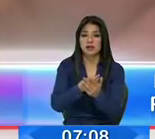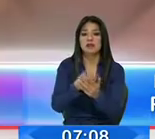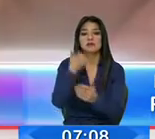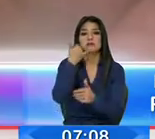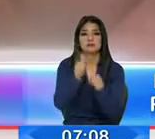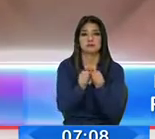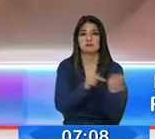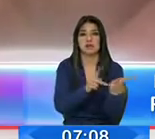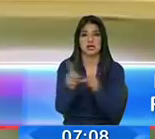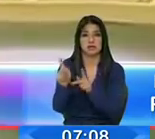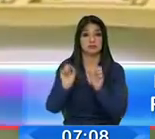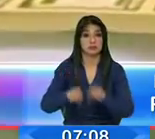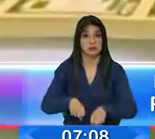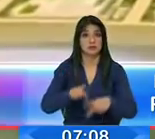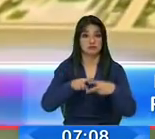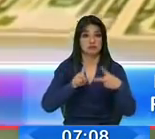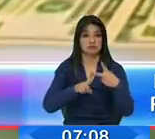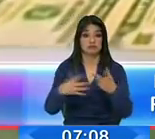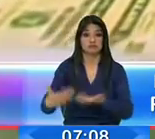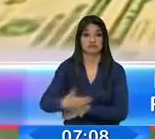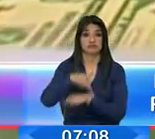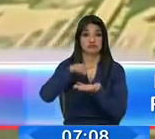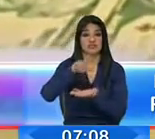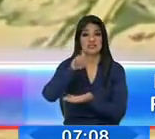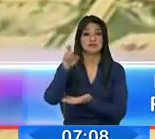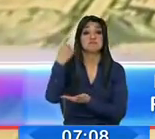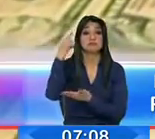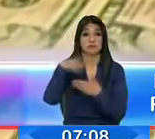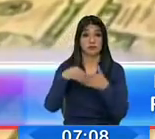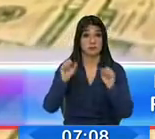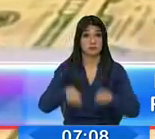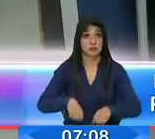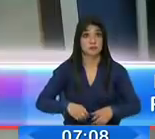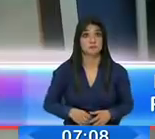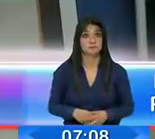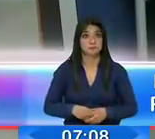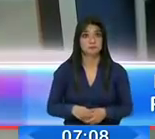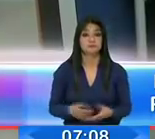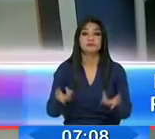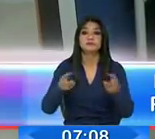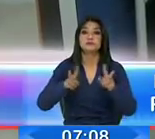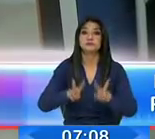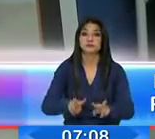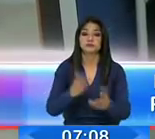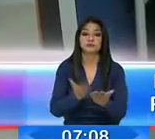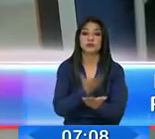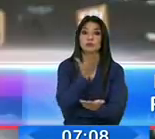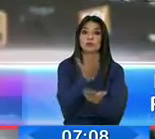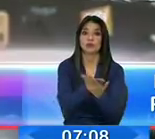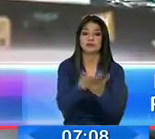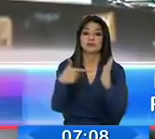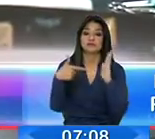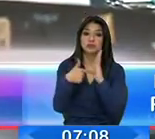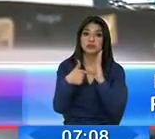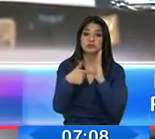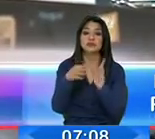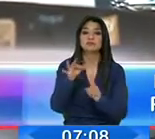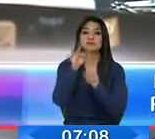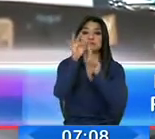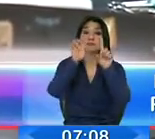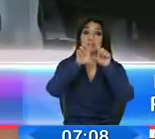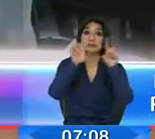móvil pospago. Con esto se recaudará 100 millones de dólares. Además, se mantiene la propuesta de poner un tributo especial a las empresas